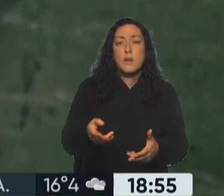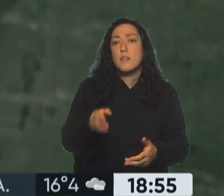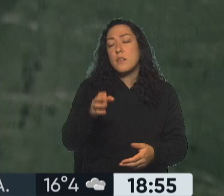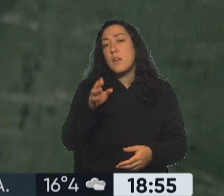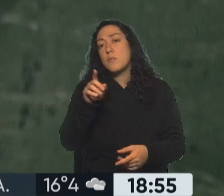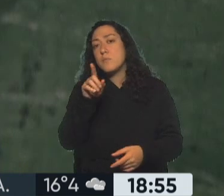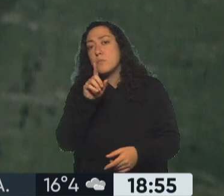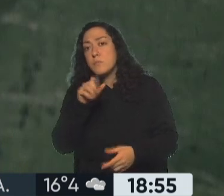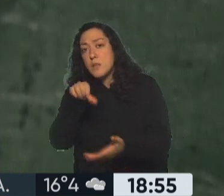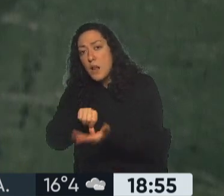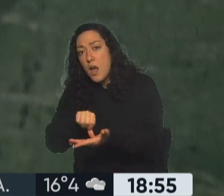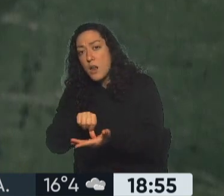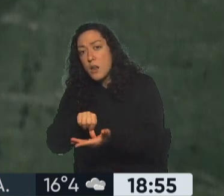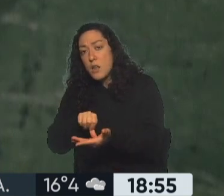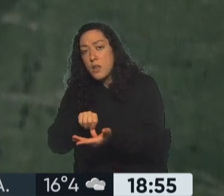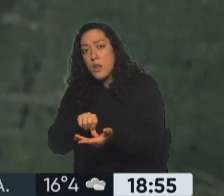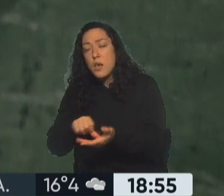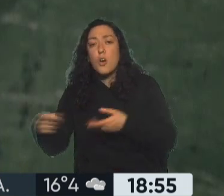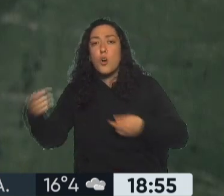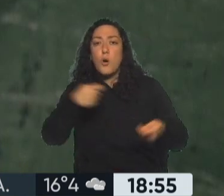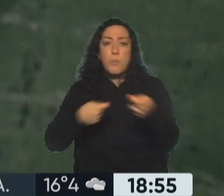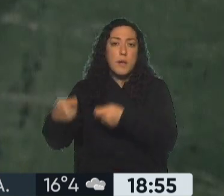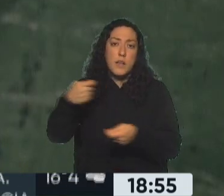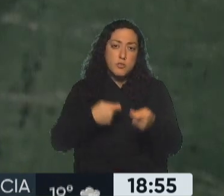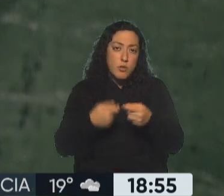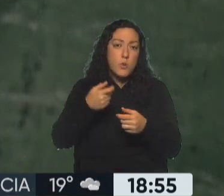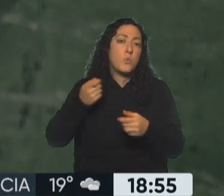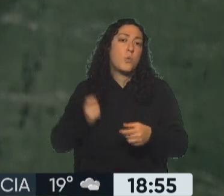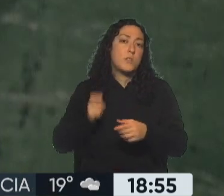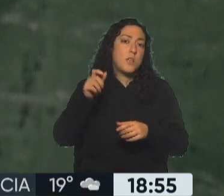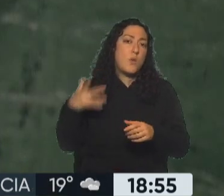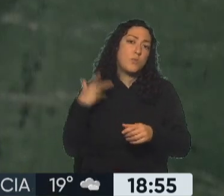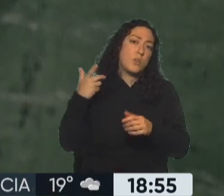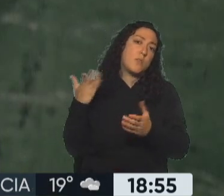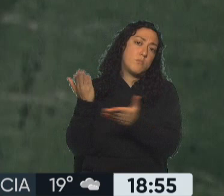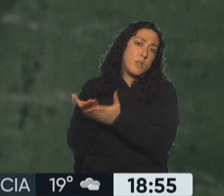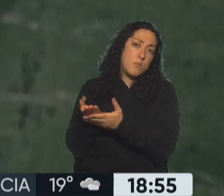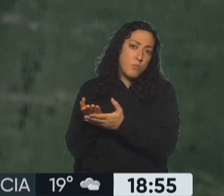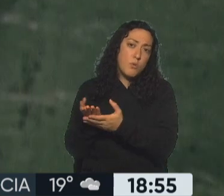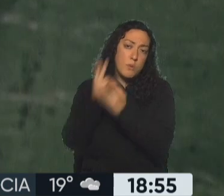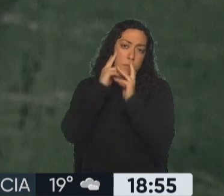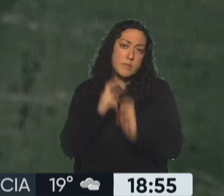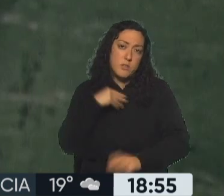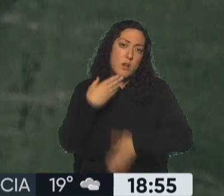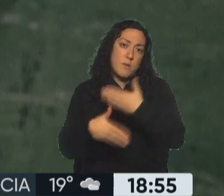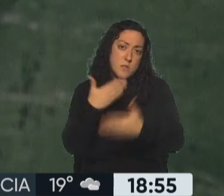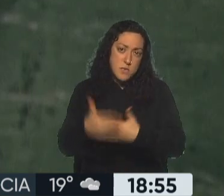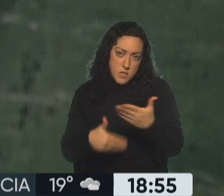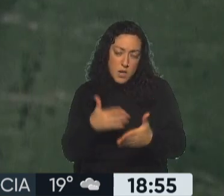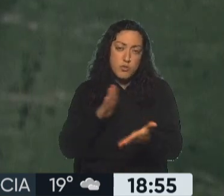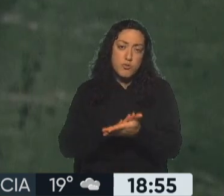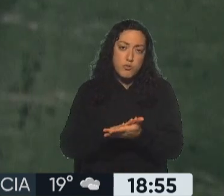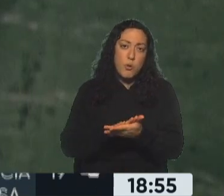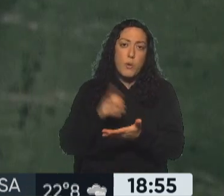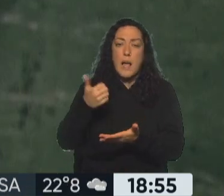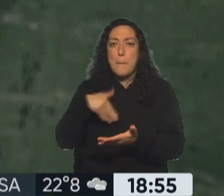Islámica de Irán a que coopere con las autoridades judiciales argentinas para poder avanzar en esa investigación del atentado